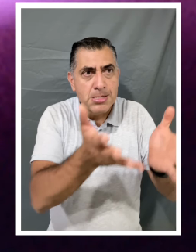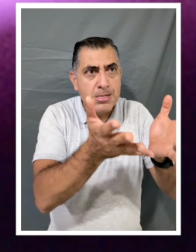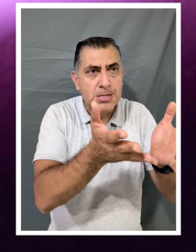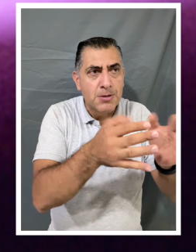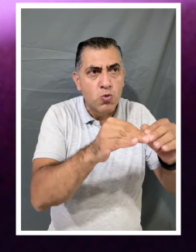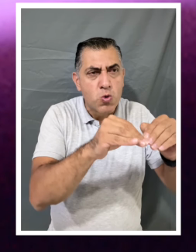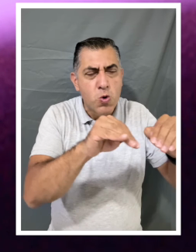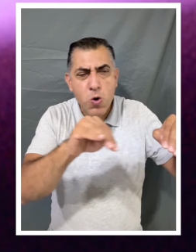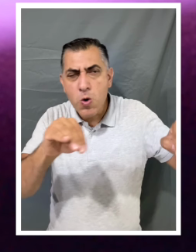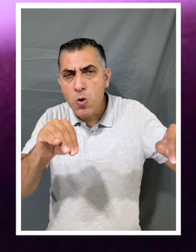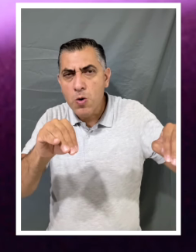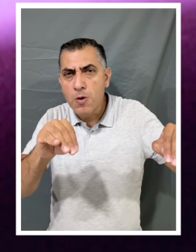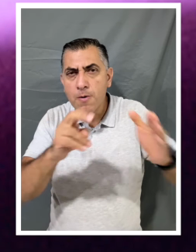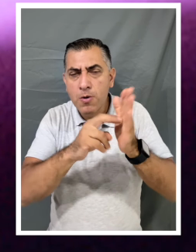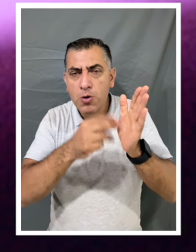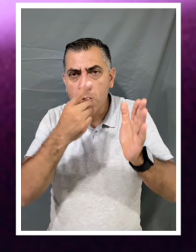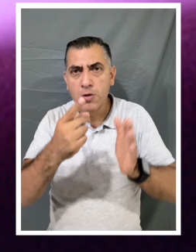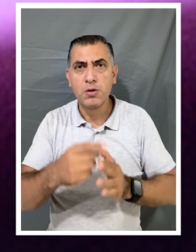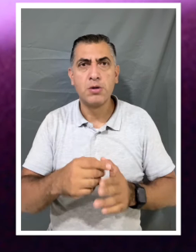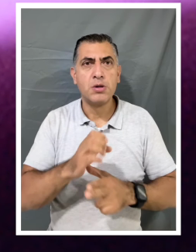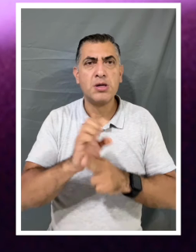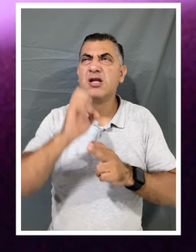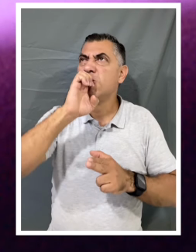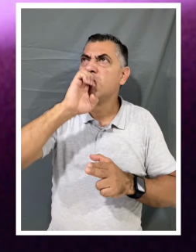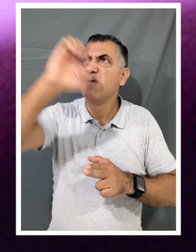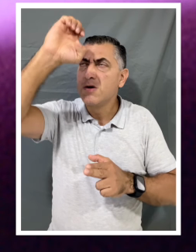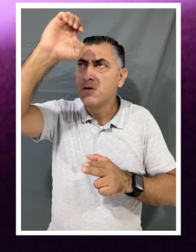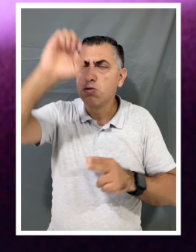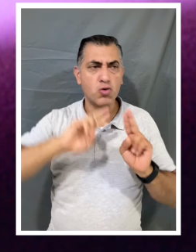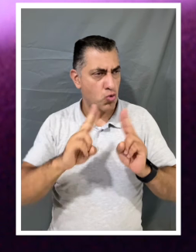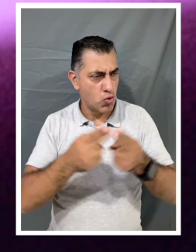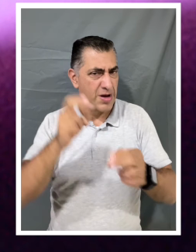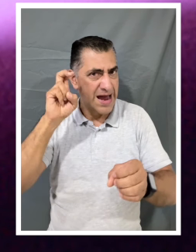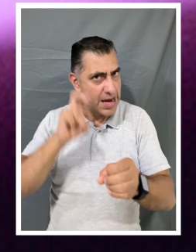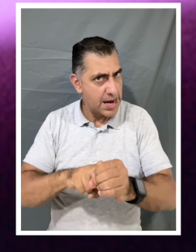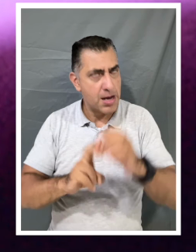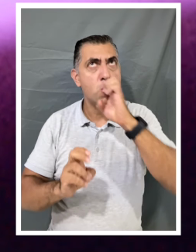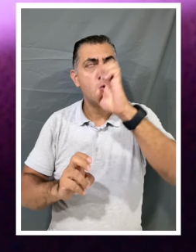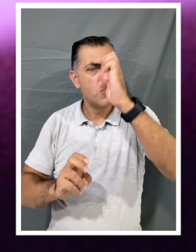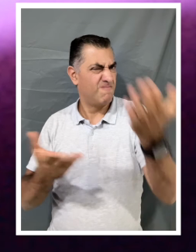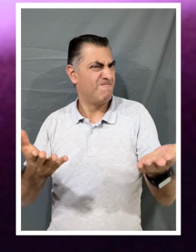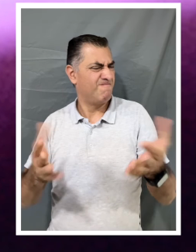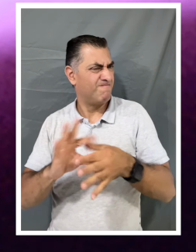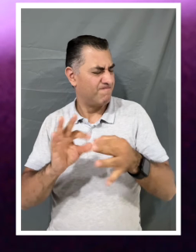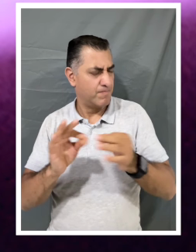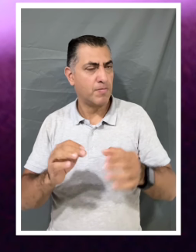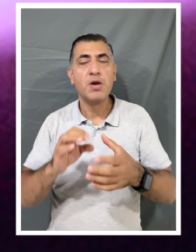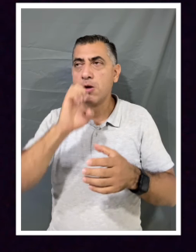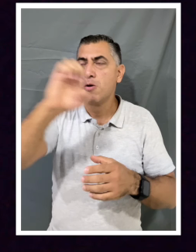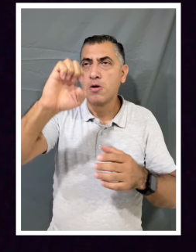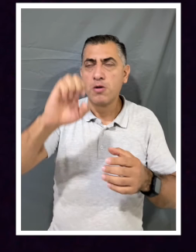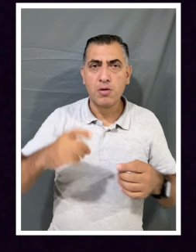división ahora el versículo también dice en el espíritu unidad en el espíritu eso qué quiere decir que el